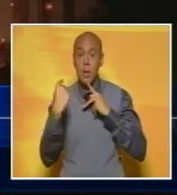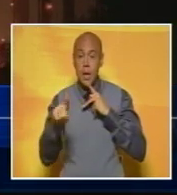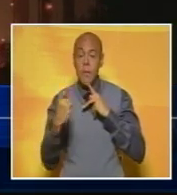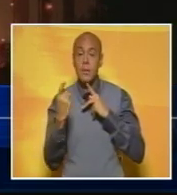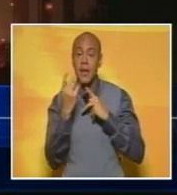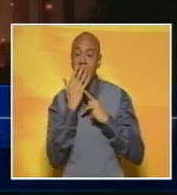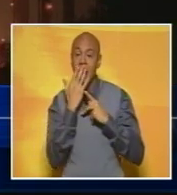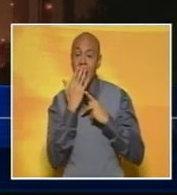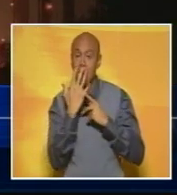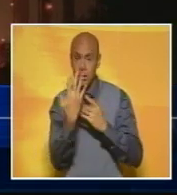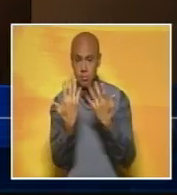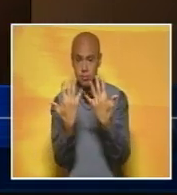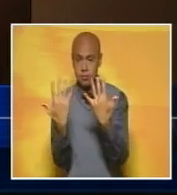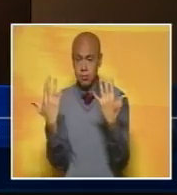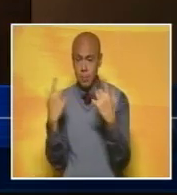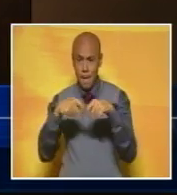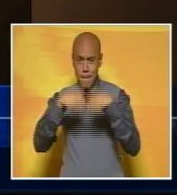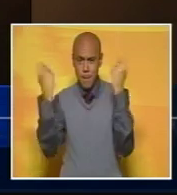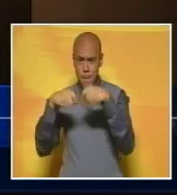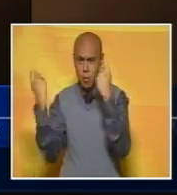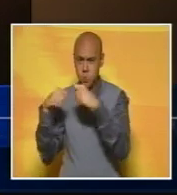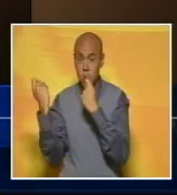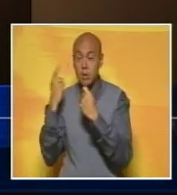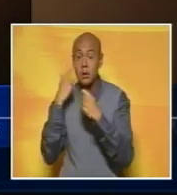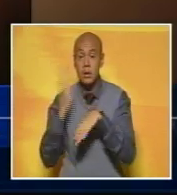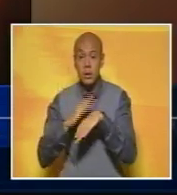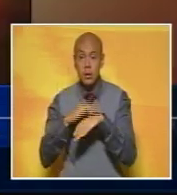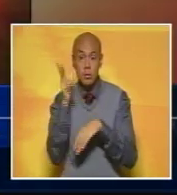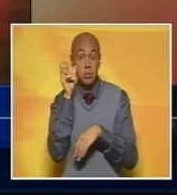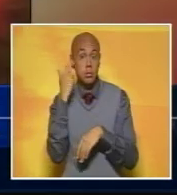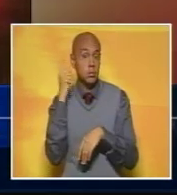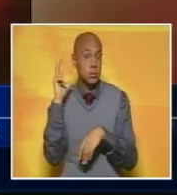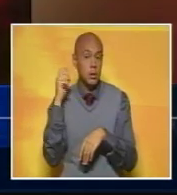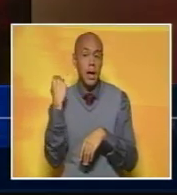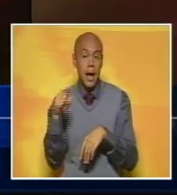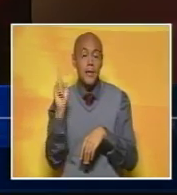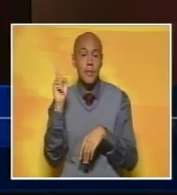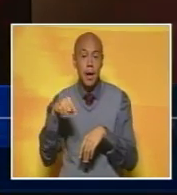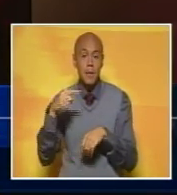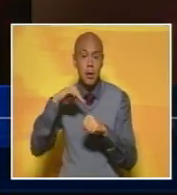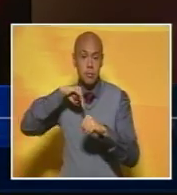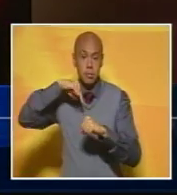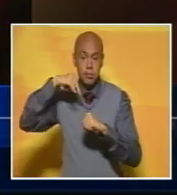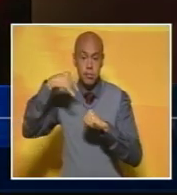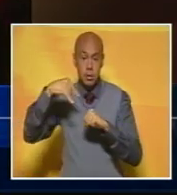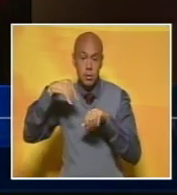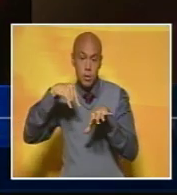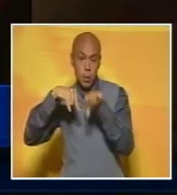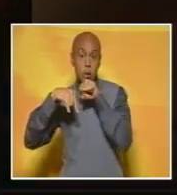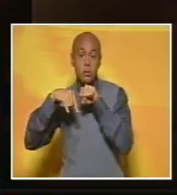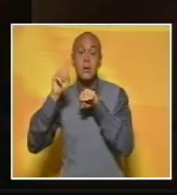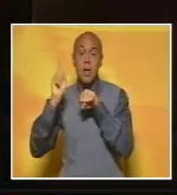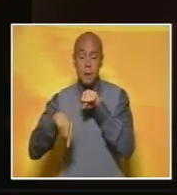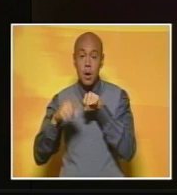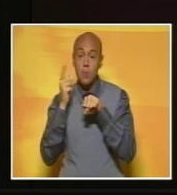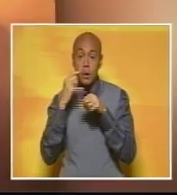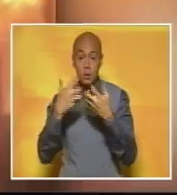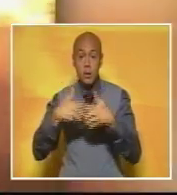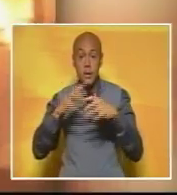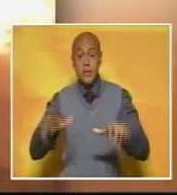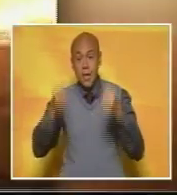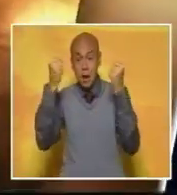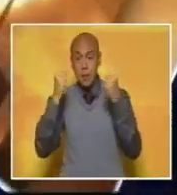cristales de varias casas y una escuela, y sus efectos fueron detectados incluso por un satélite. Todos los trabajadores de la planta están a salvo.